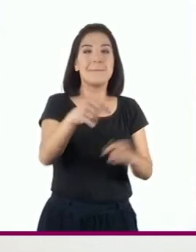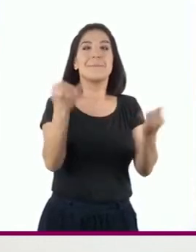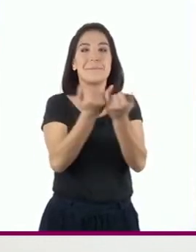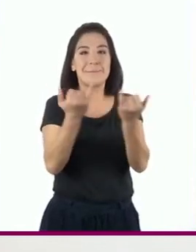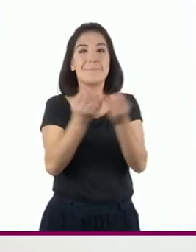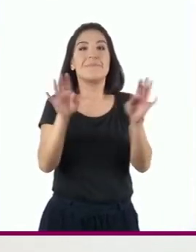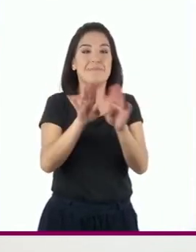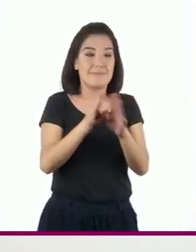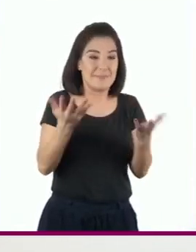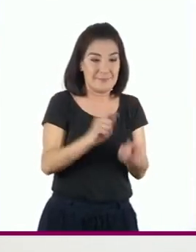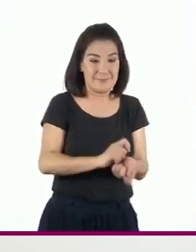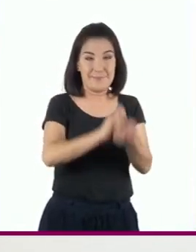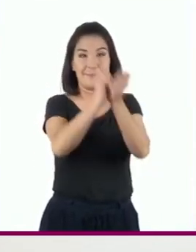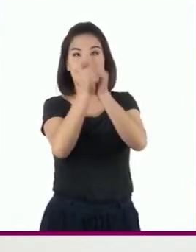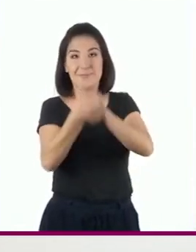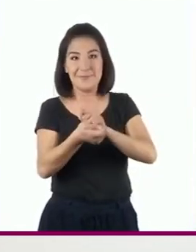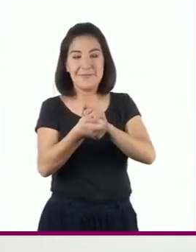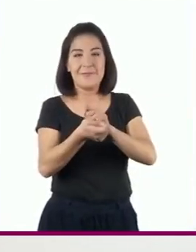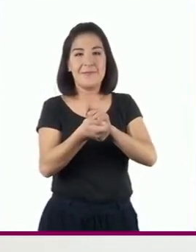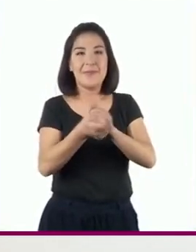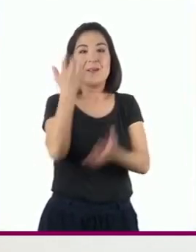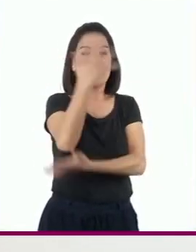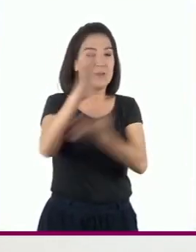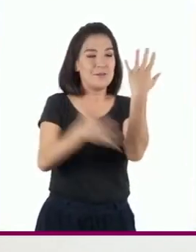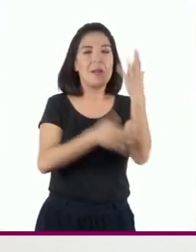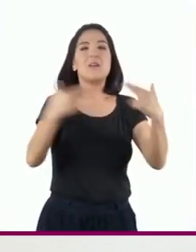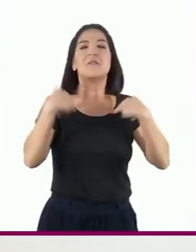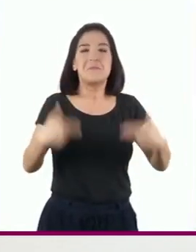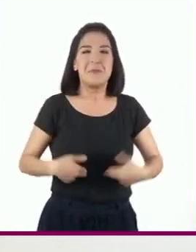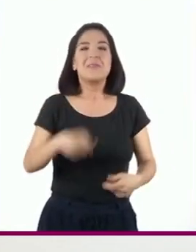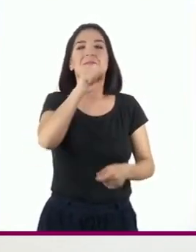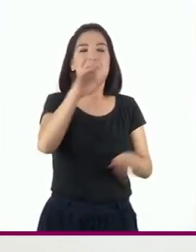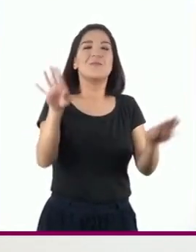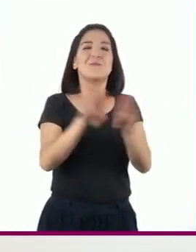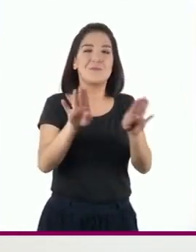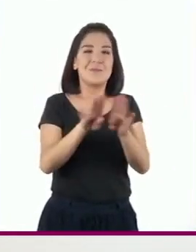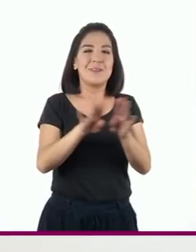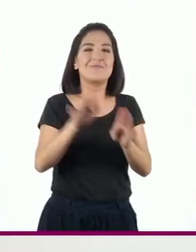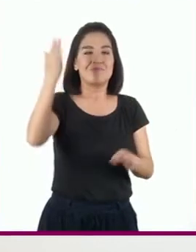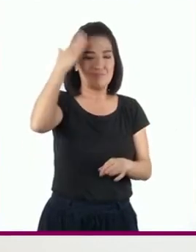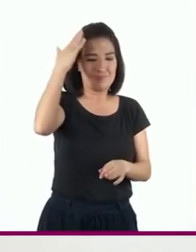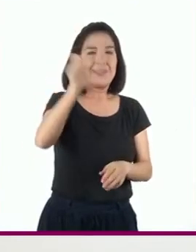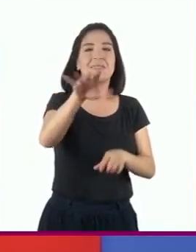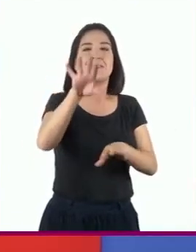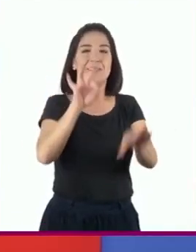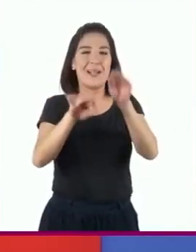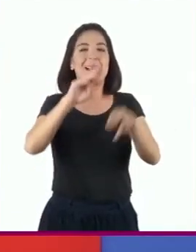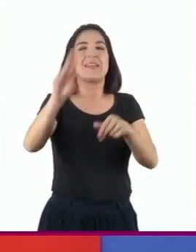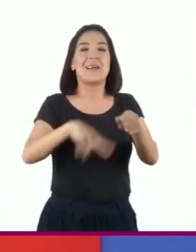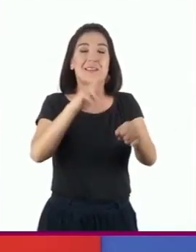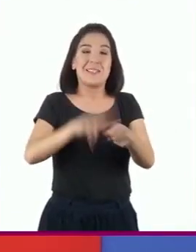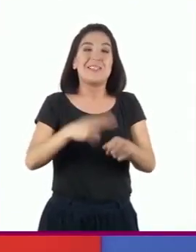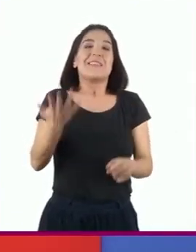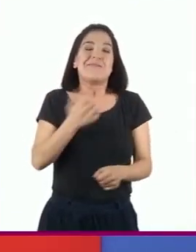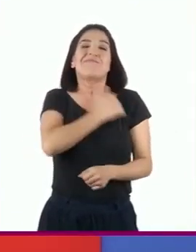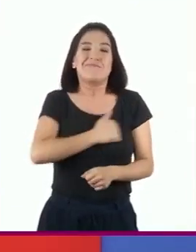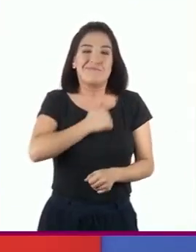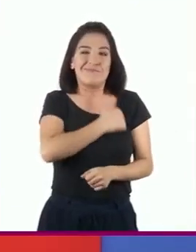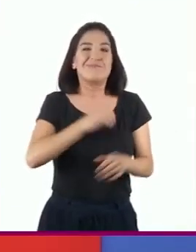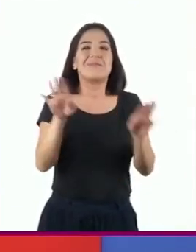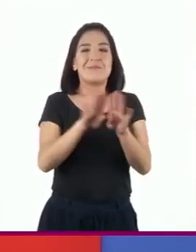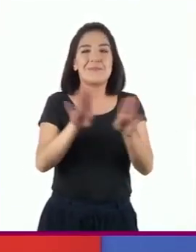ha cambiado enormemente los ambientes de la Tierra, y cuando los ambientes cambian, las poblaciones se